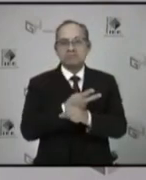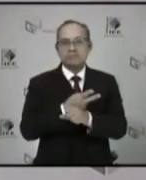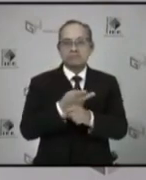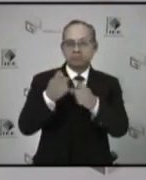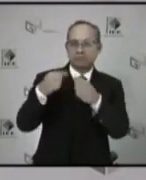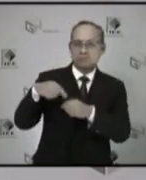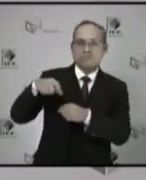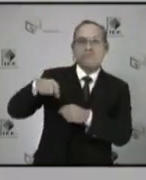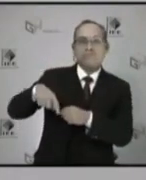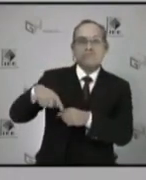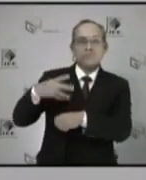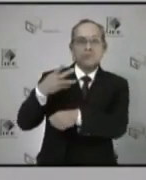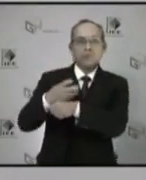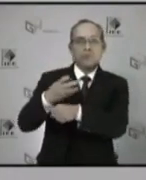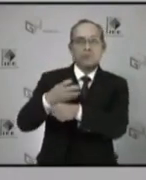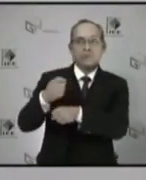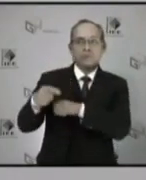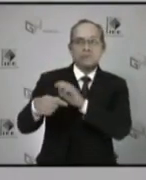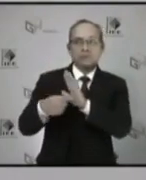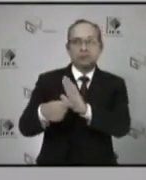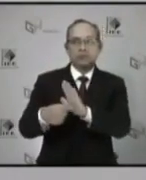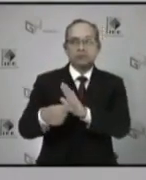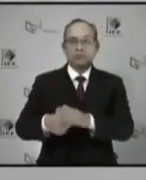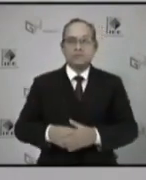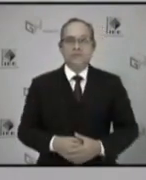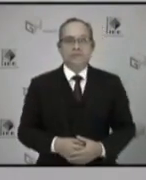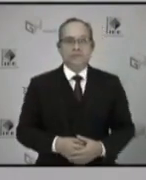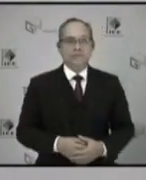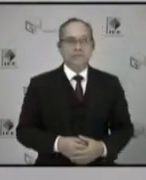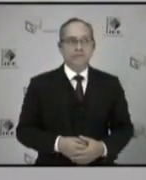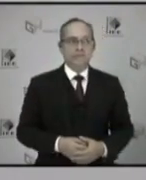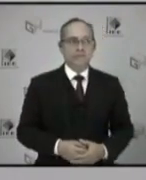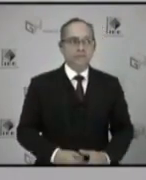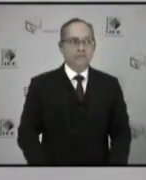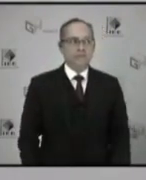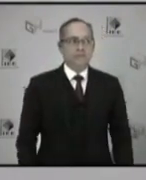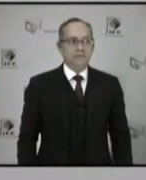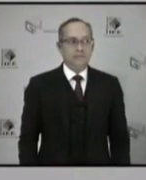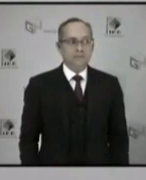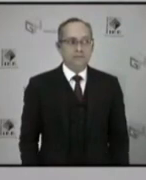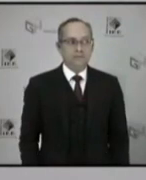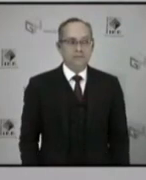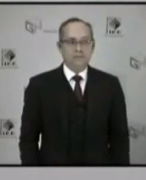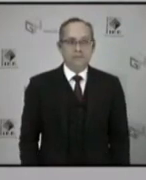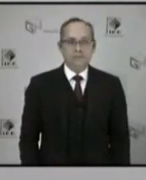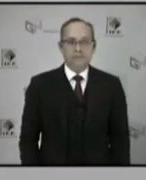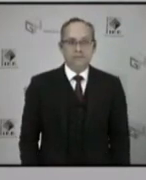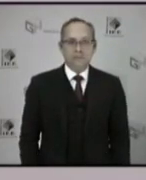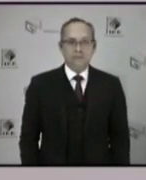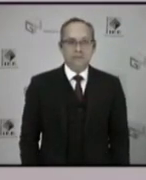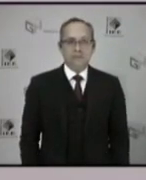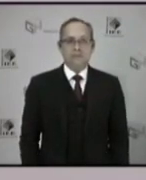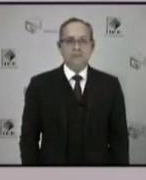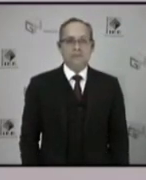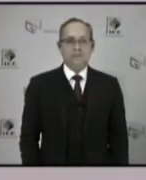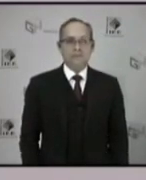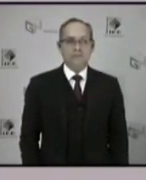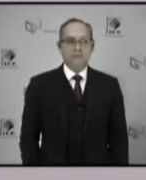cuarta. Candidato Julio José Luis. José Luis. El INEGI nos